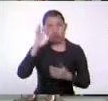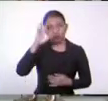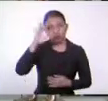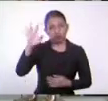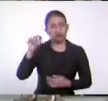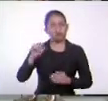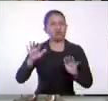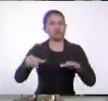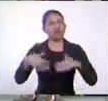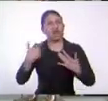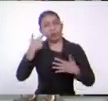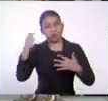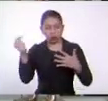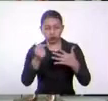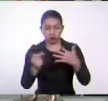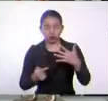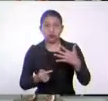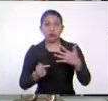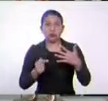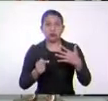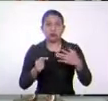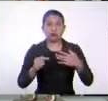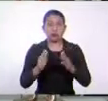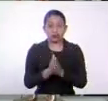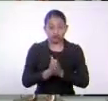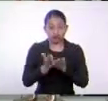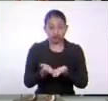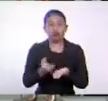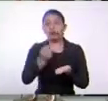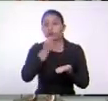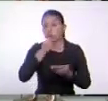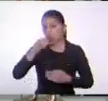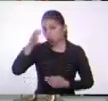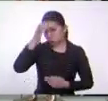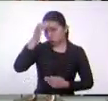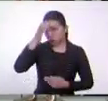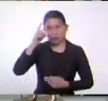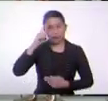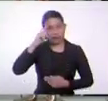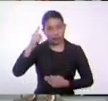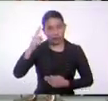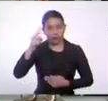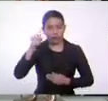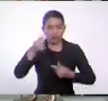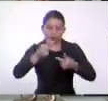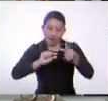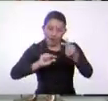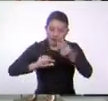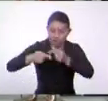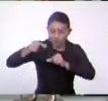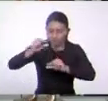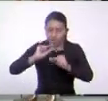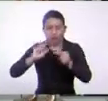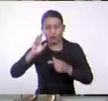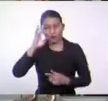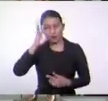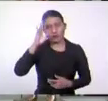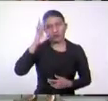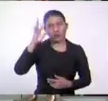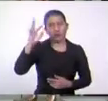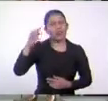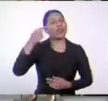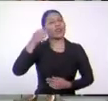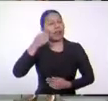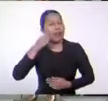corresponde al tipo de literatura que utiliza conceptos e ideas científicas para imaginar